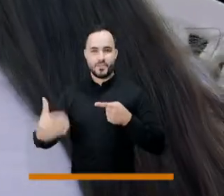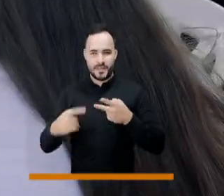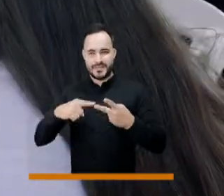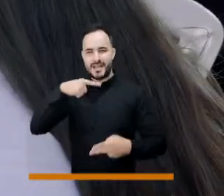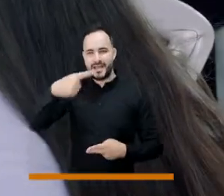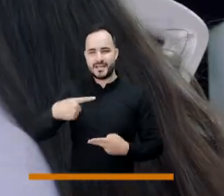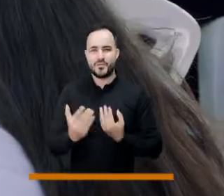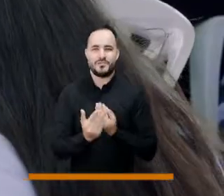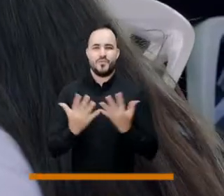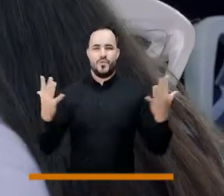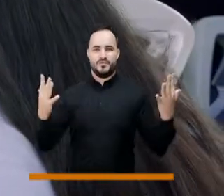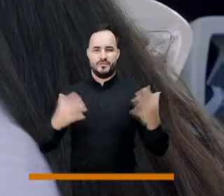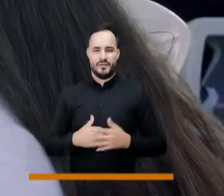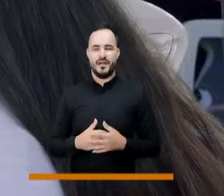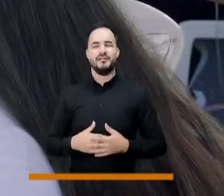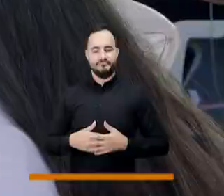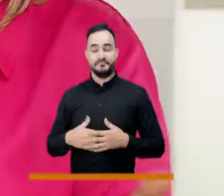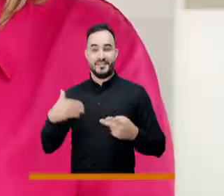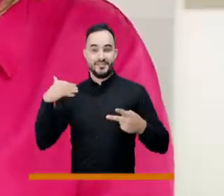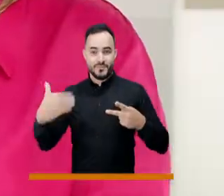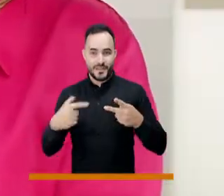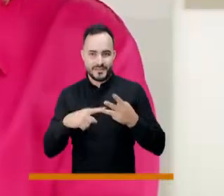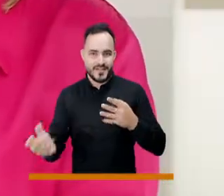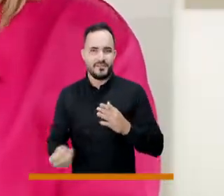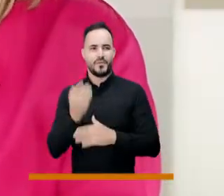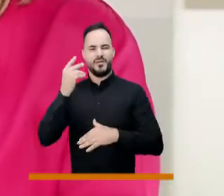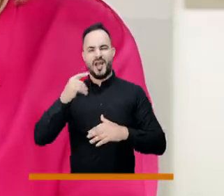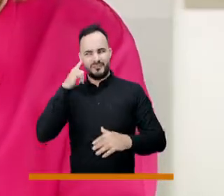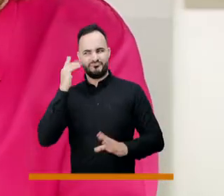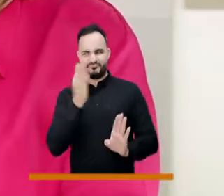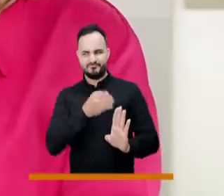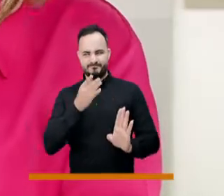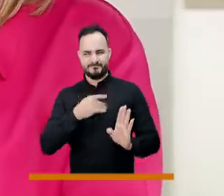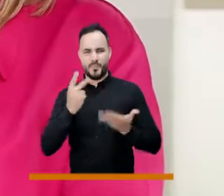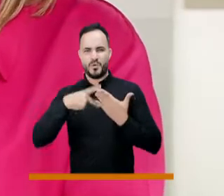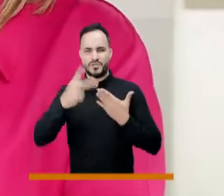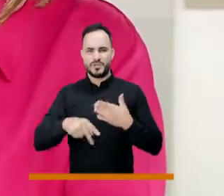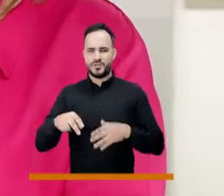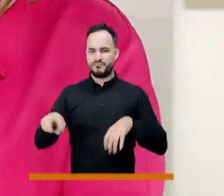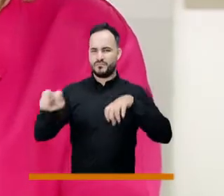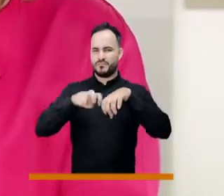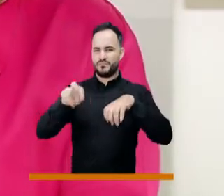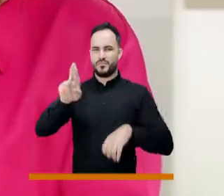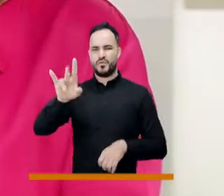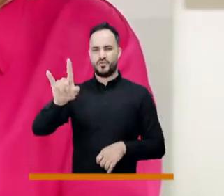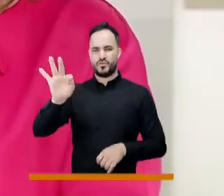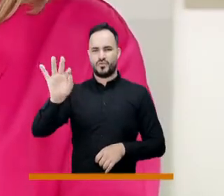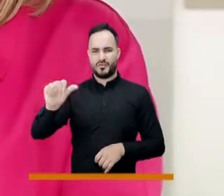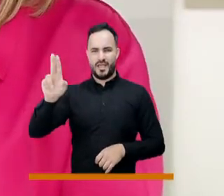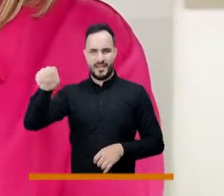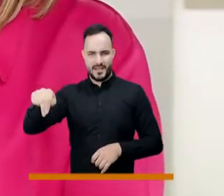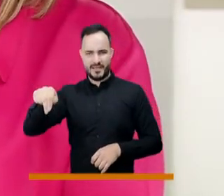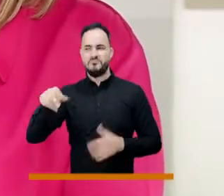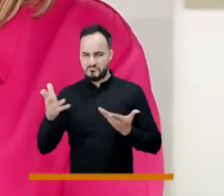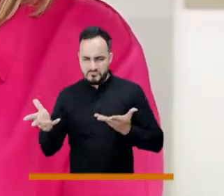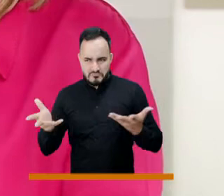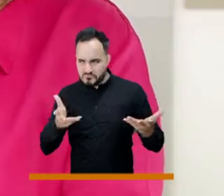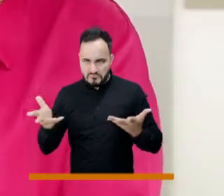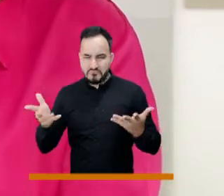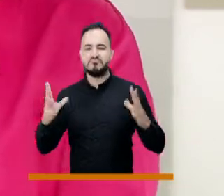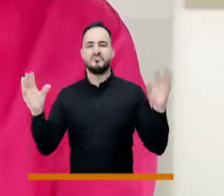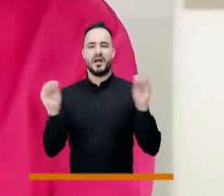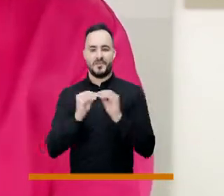el multilingüismo, cuando creamos a Ruta N con toda la convicción de cuál camino era el que debíamos de